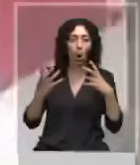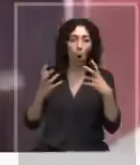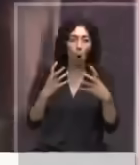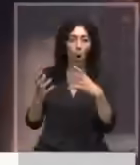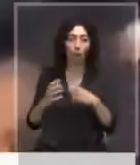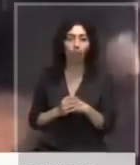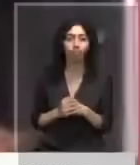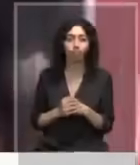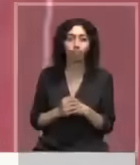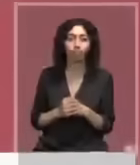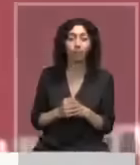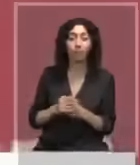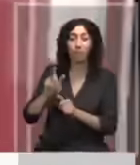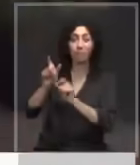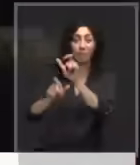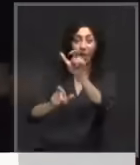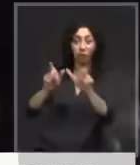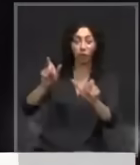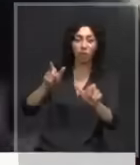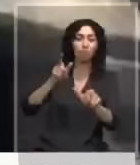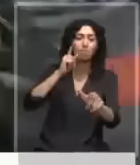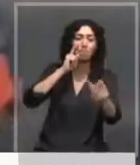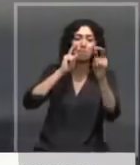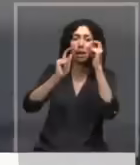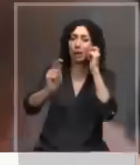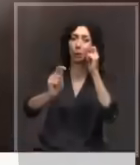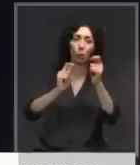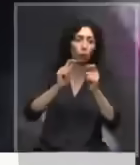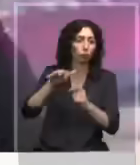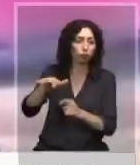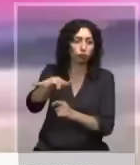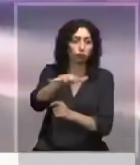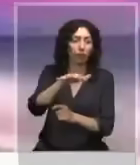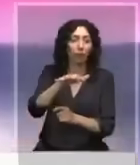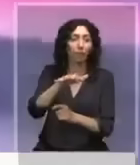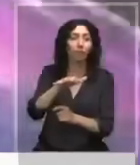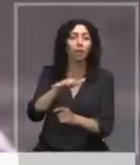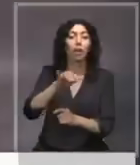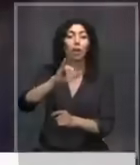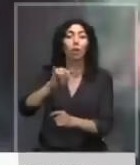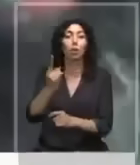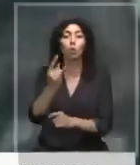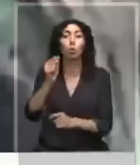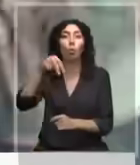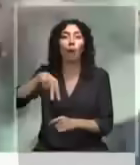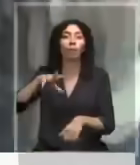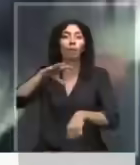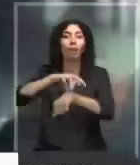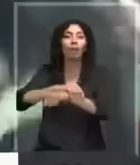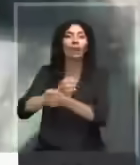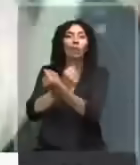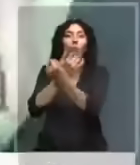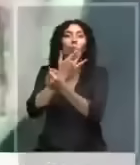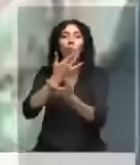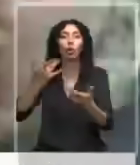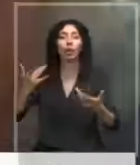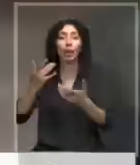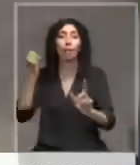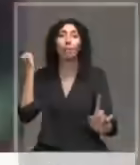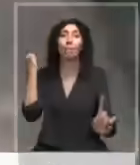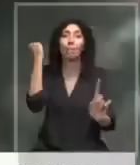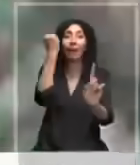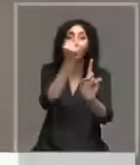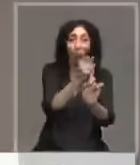Son sujetos extremadamente peligrosos. El asesinato por el que Juan Natalie Santander fue detenido ocurrió en los primeros días del